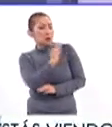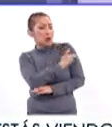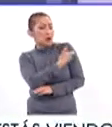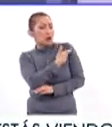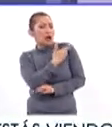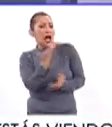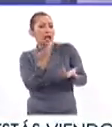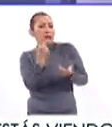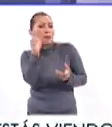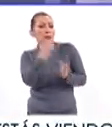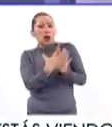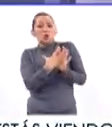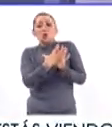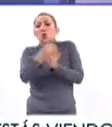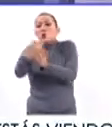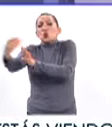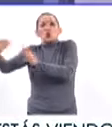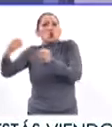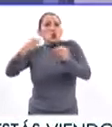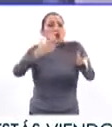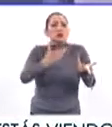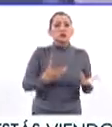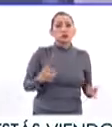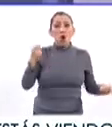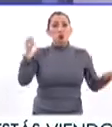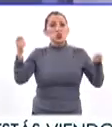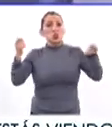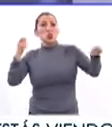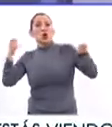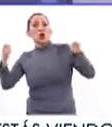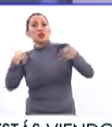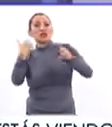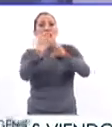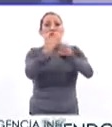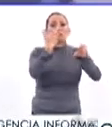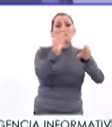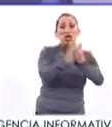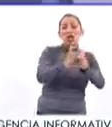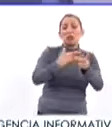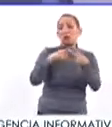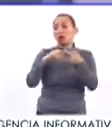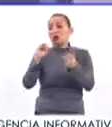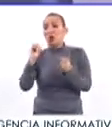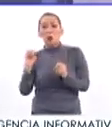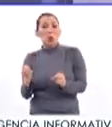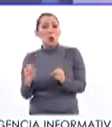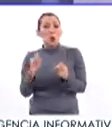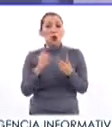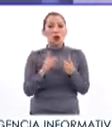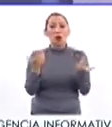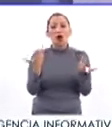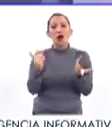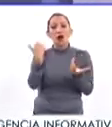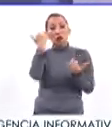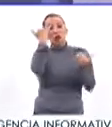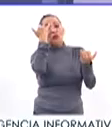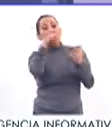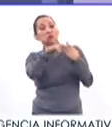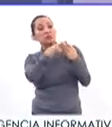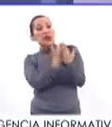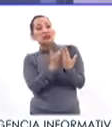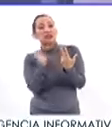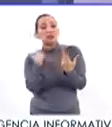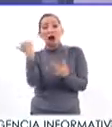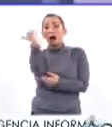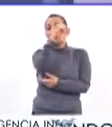propagan algún tipo de control por parte de los Estados Unidos, o que son precursoras de cuestiones